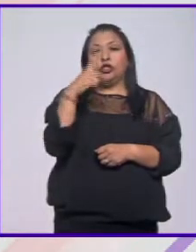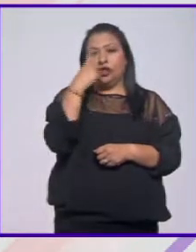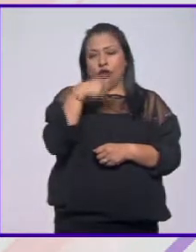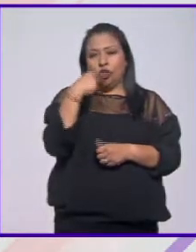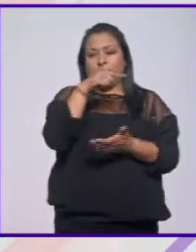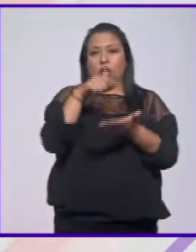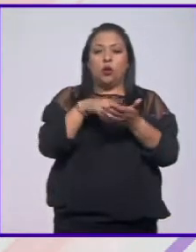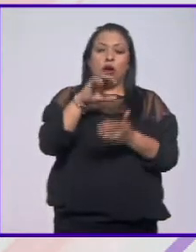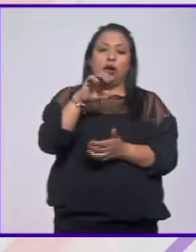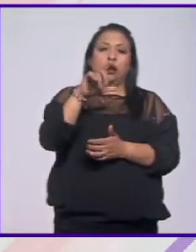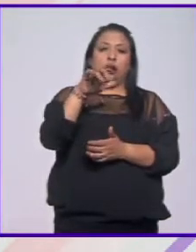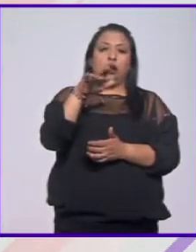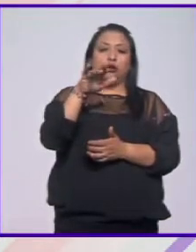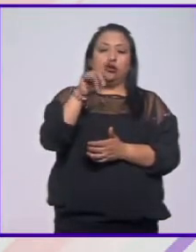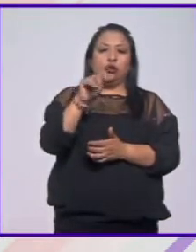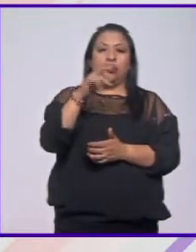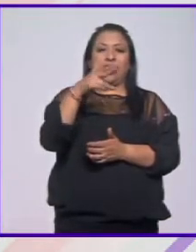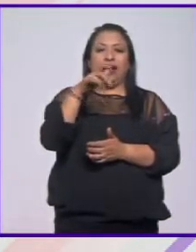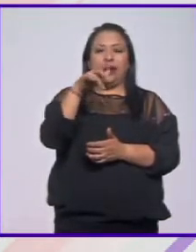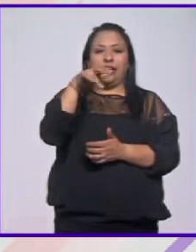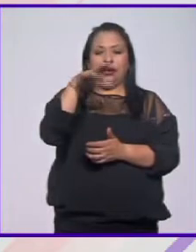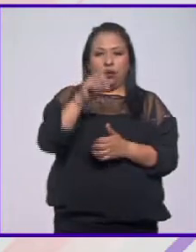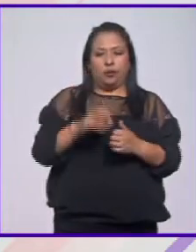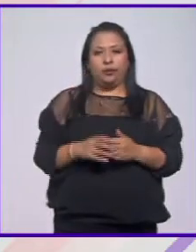el claustro del Helénico.